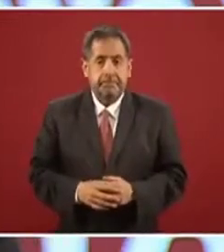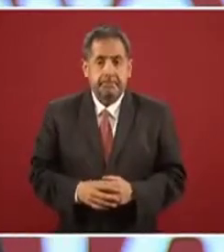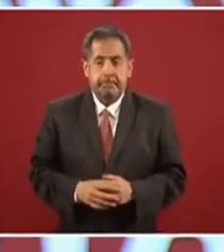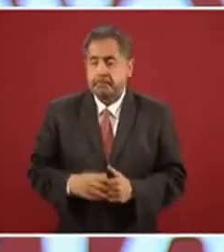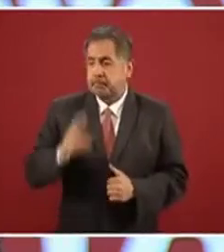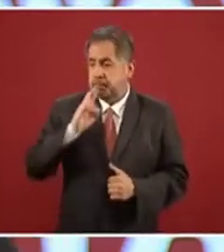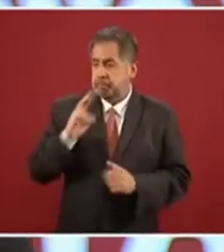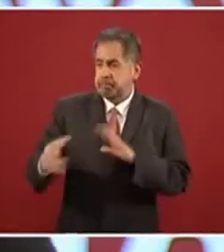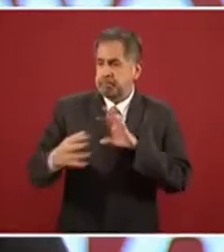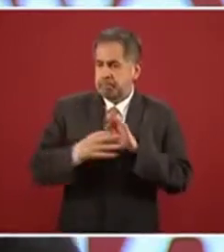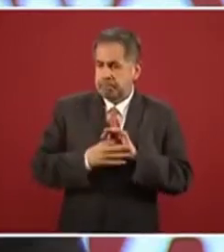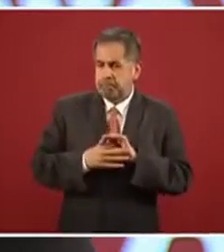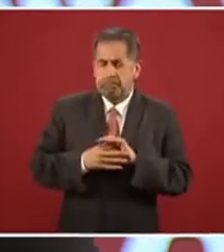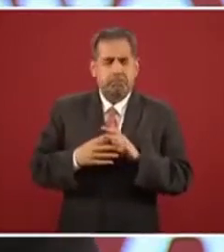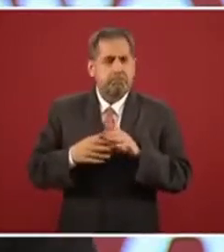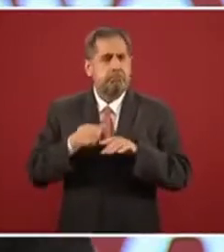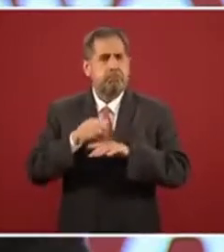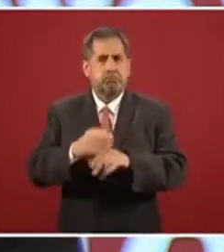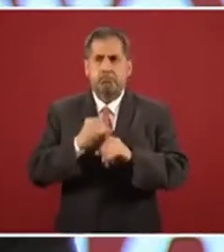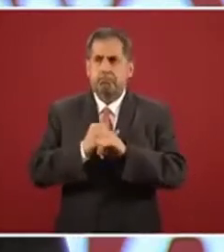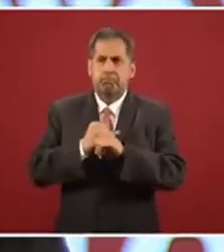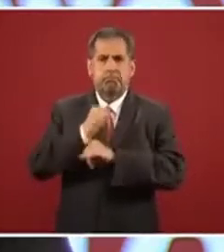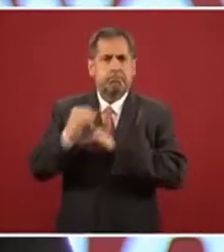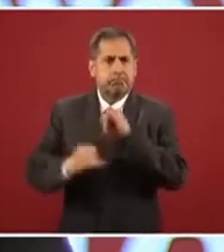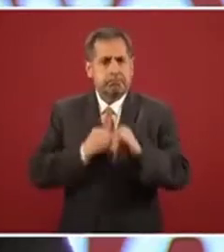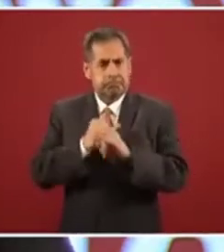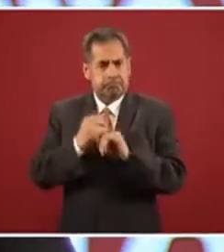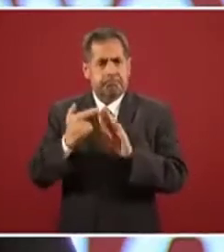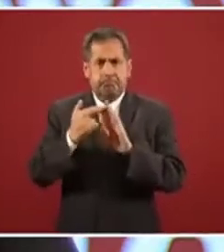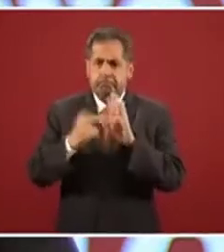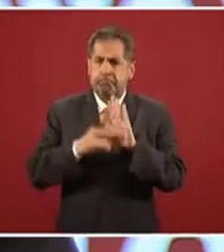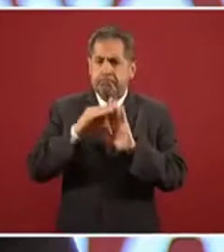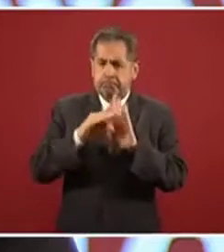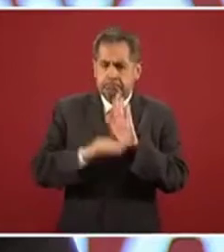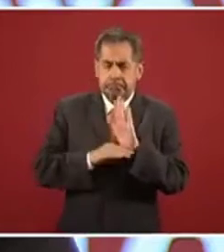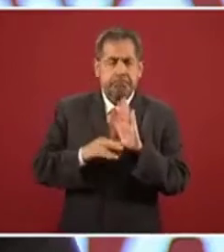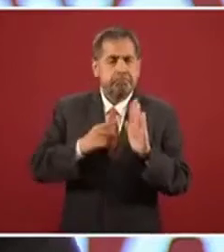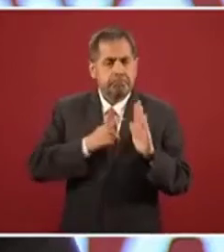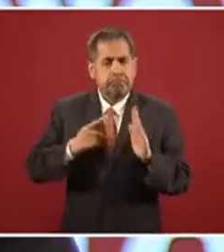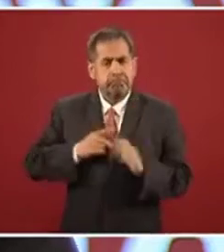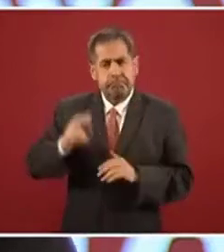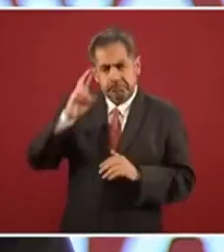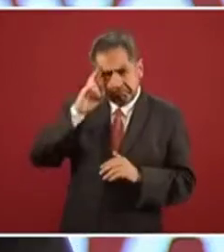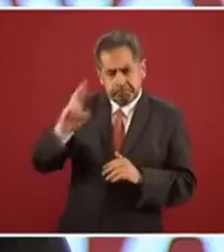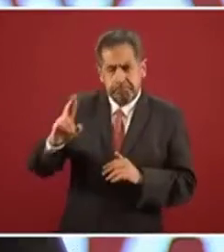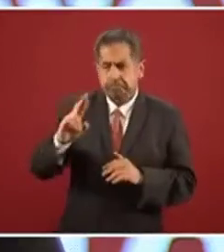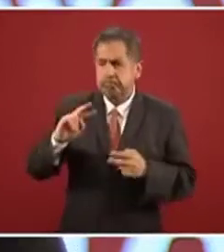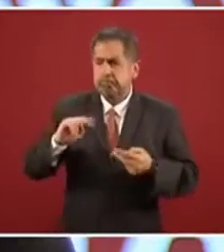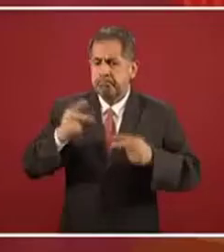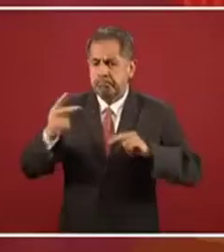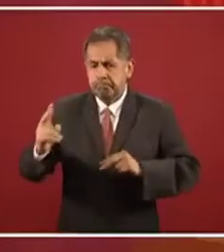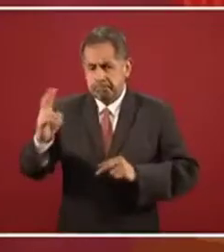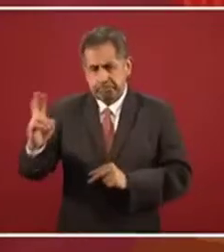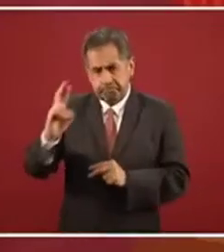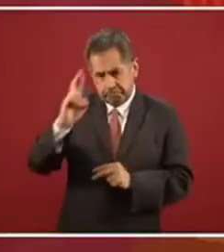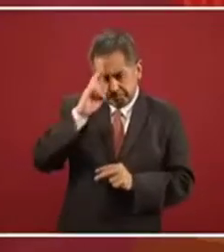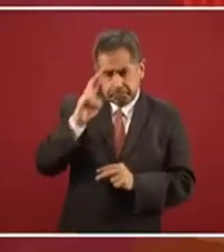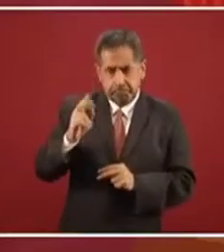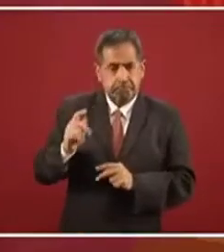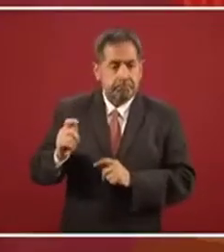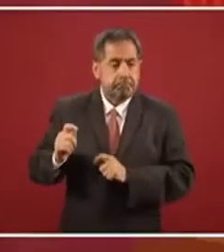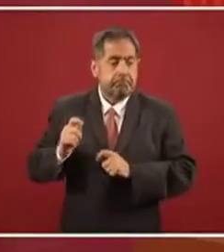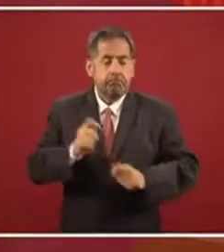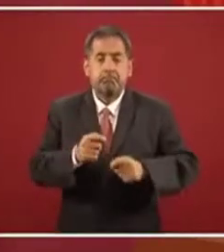acorde a los principios internacionales de respeto, y no solo respeto, garantía